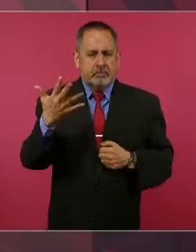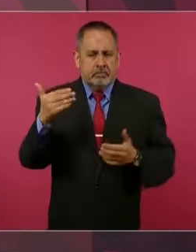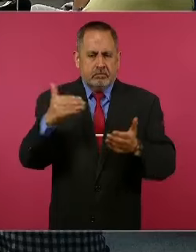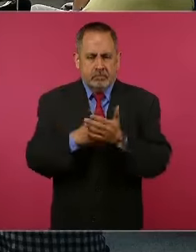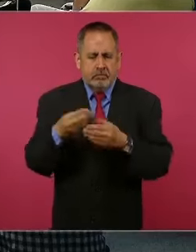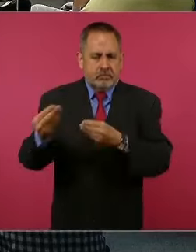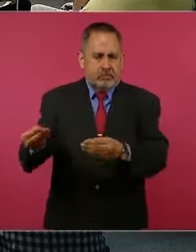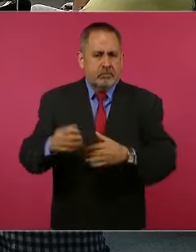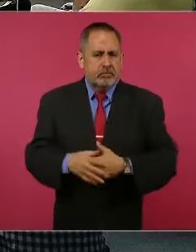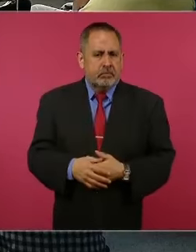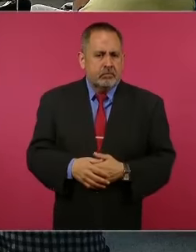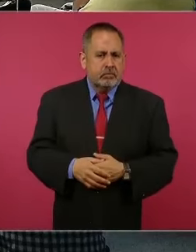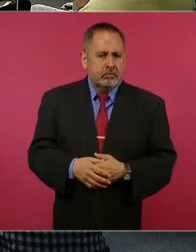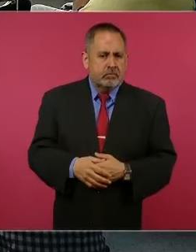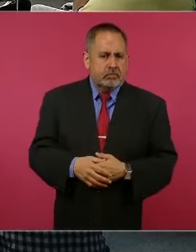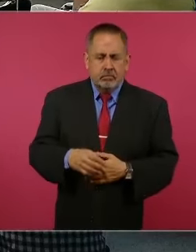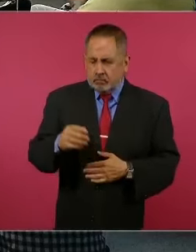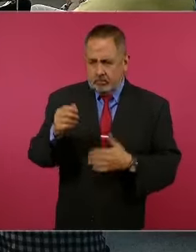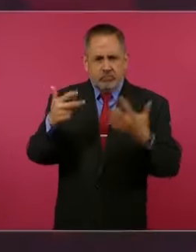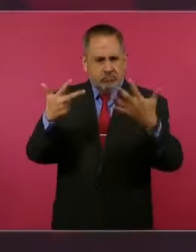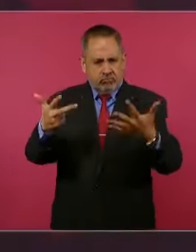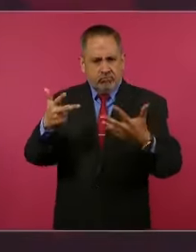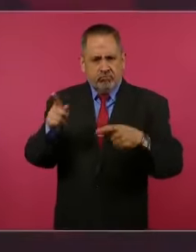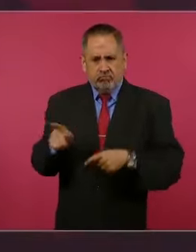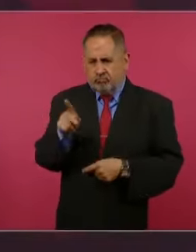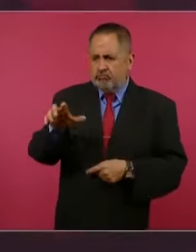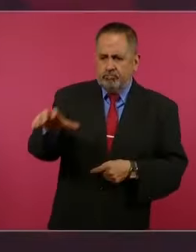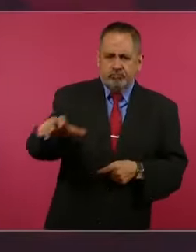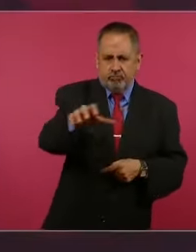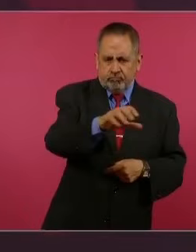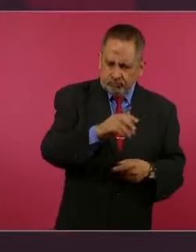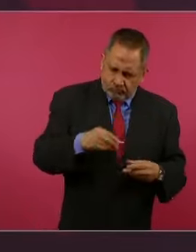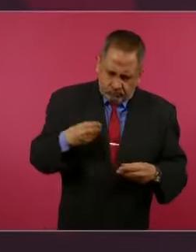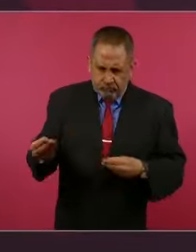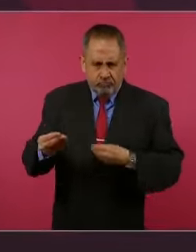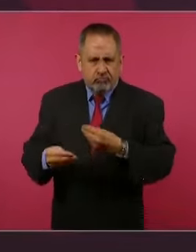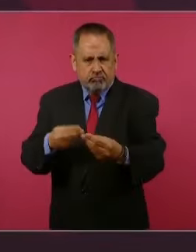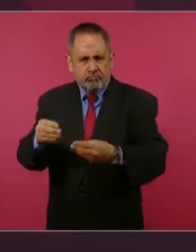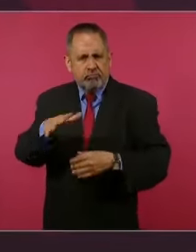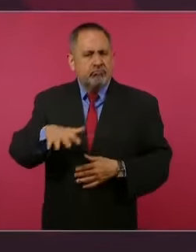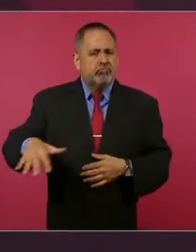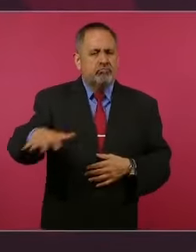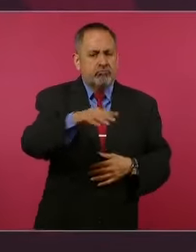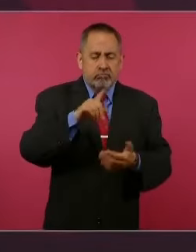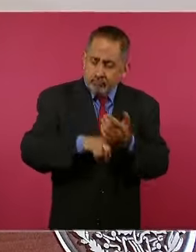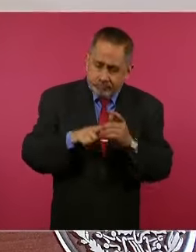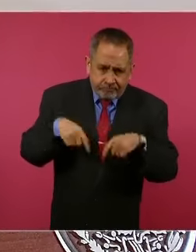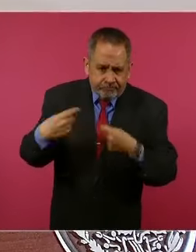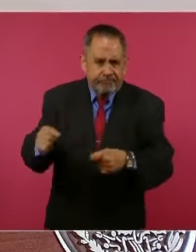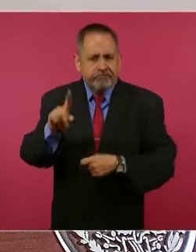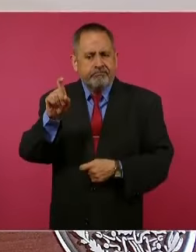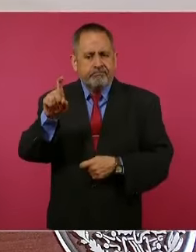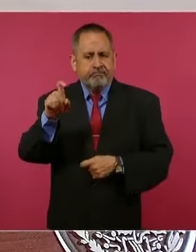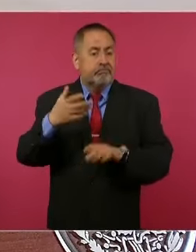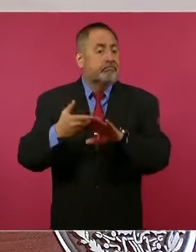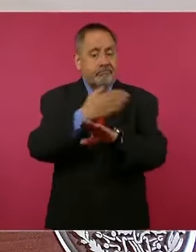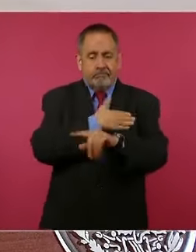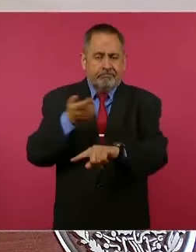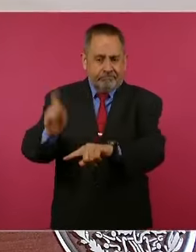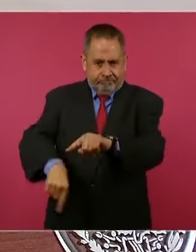pero son o etnias les vamos a los ocho pueblos y vamos a restituir el agua que se las